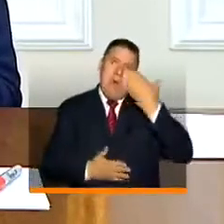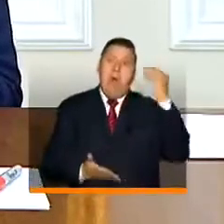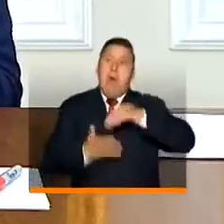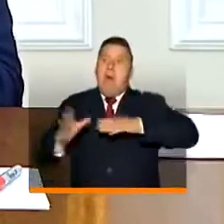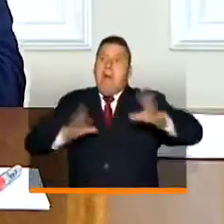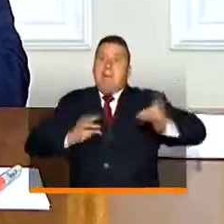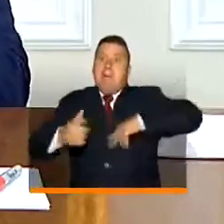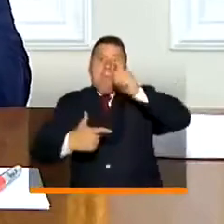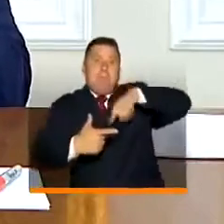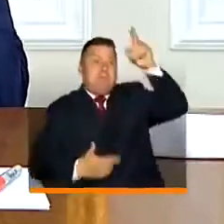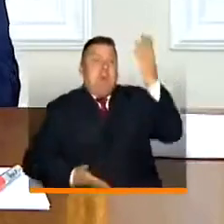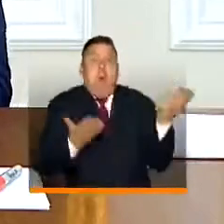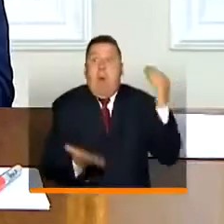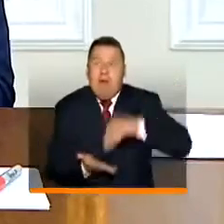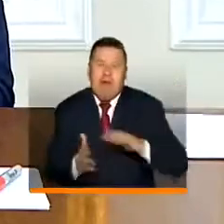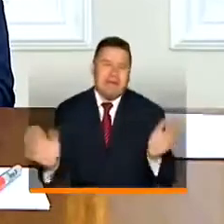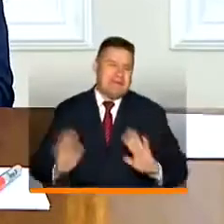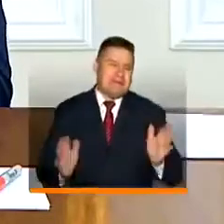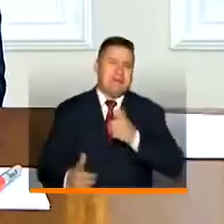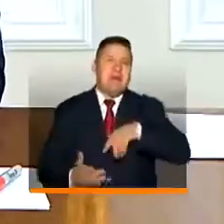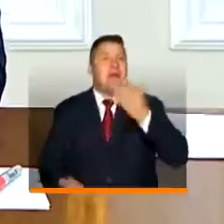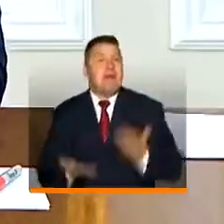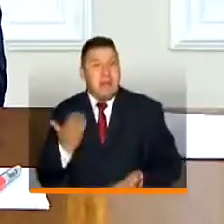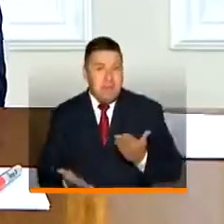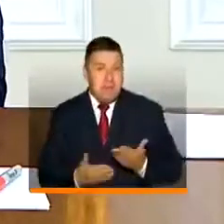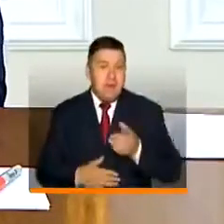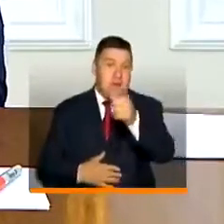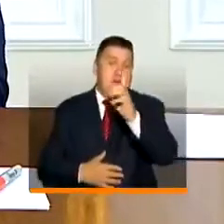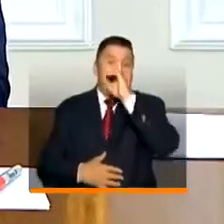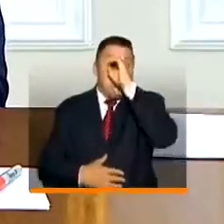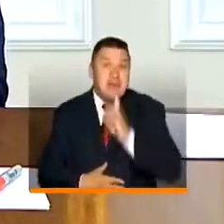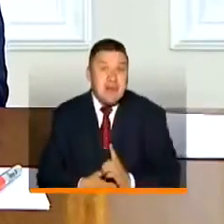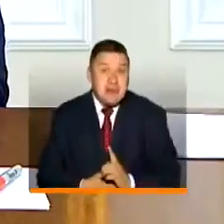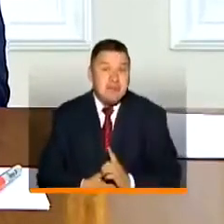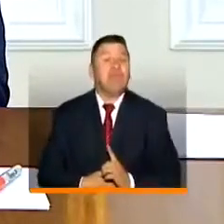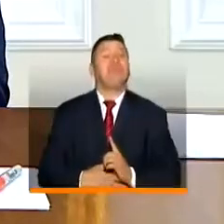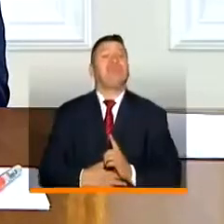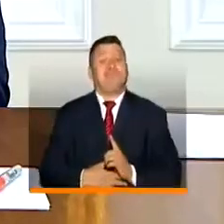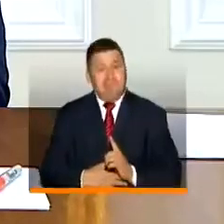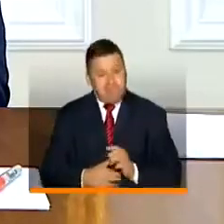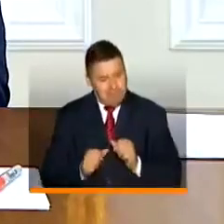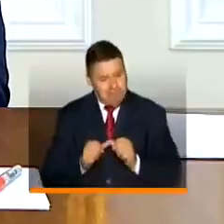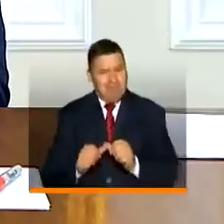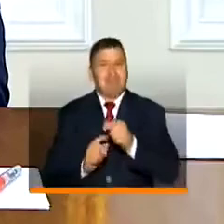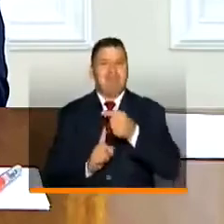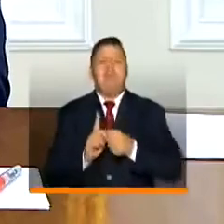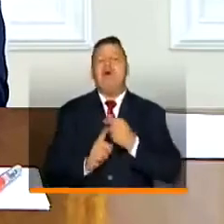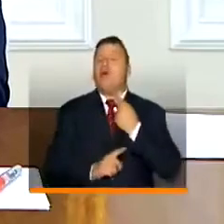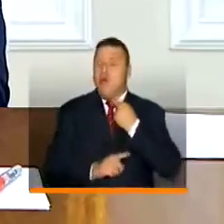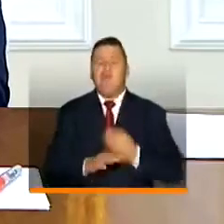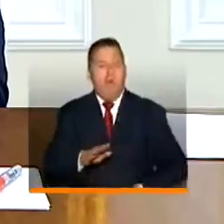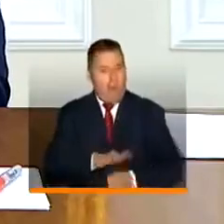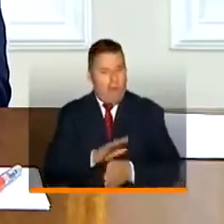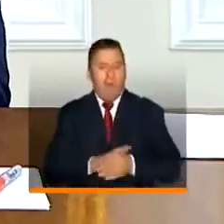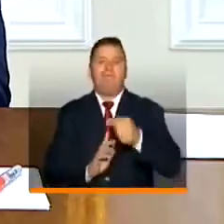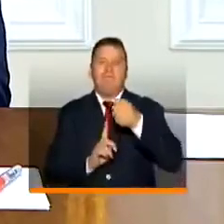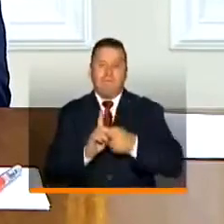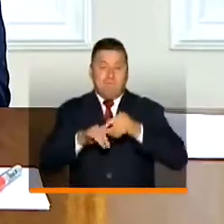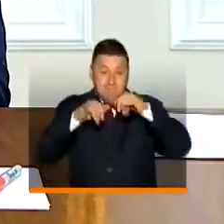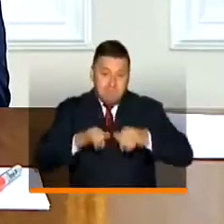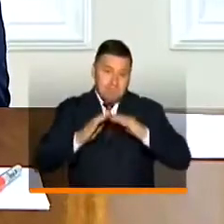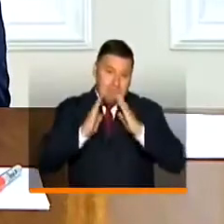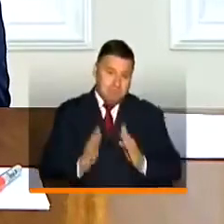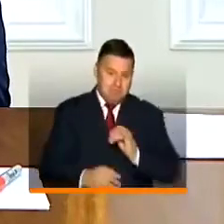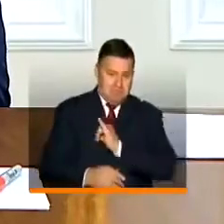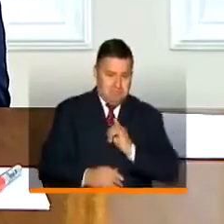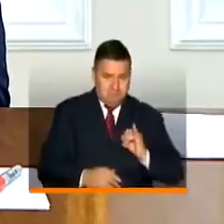rebrotes y eso depende de todos nosotros. Por eso la decisión se mantiene también en el mes de noviembre, el aislamiento